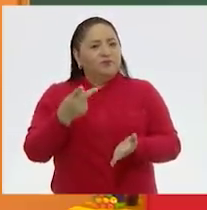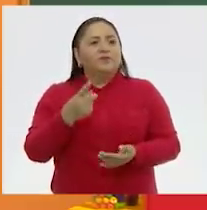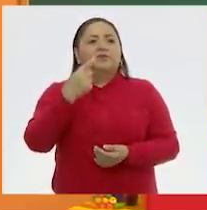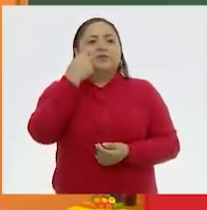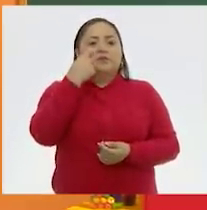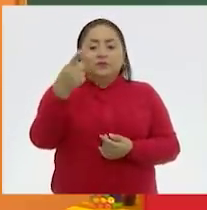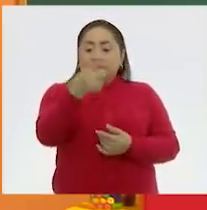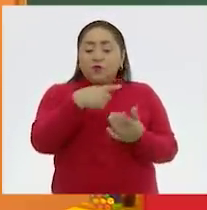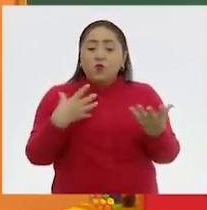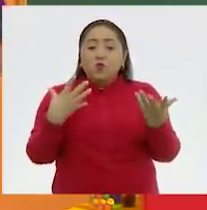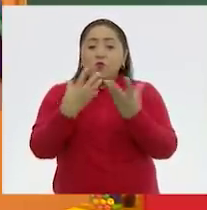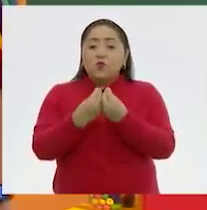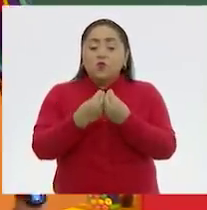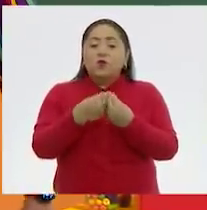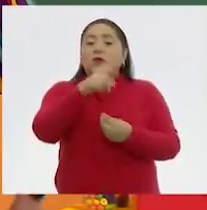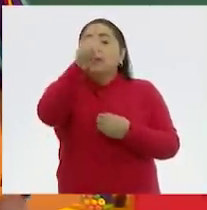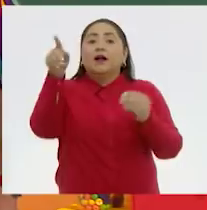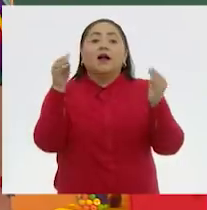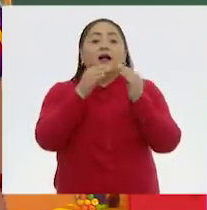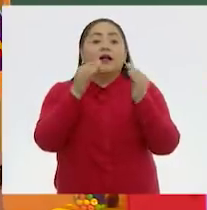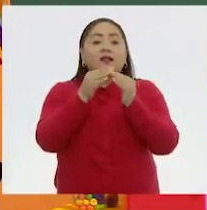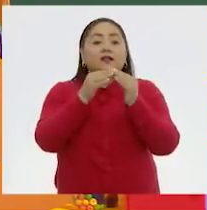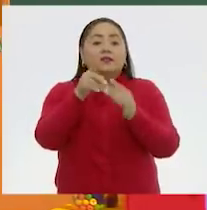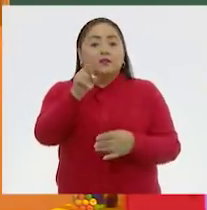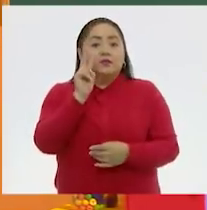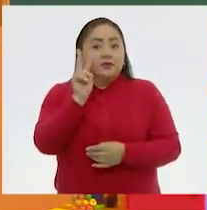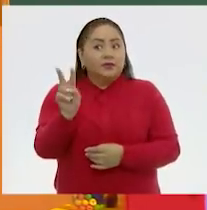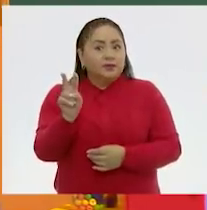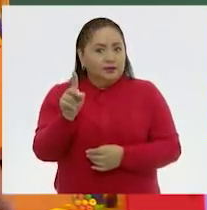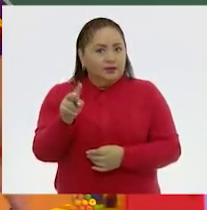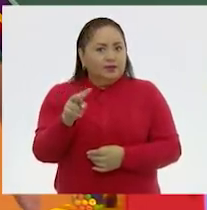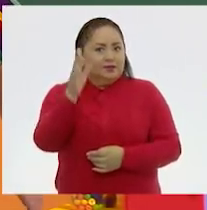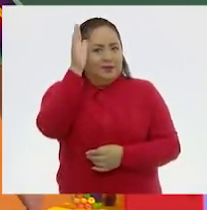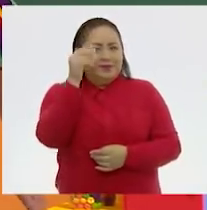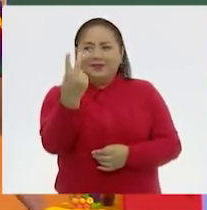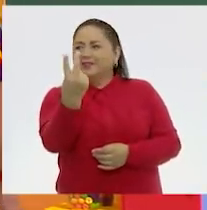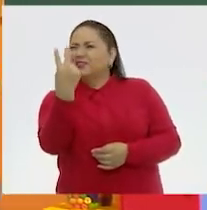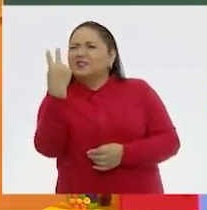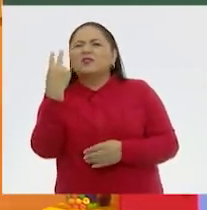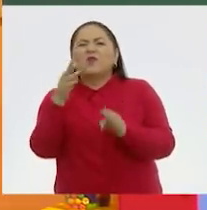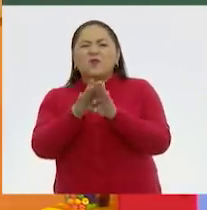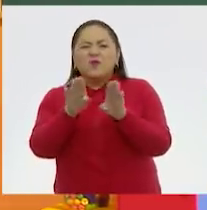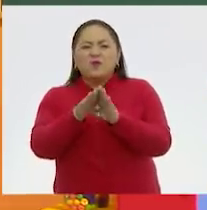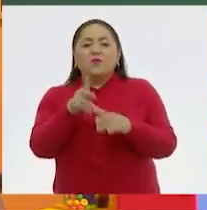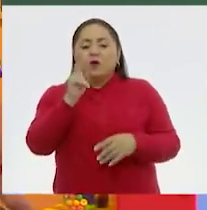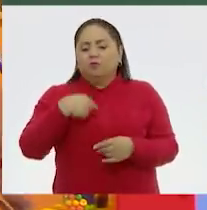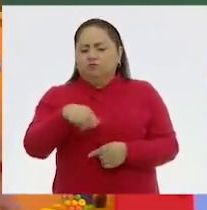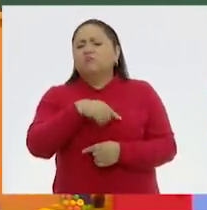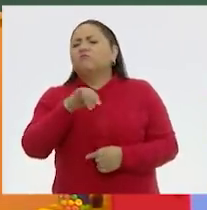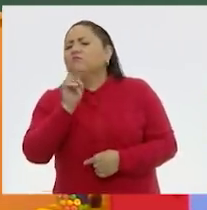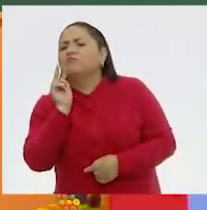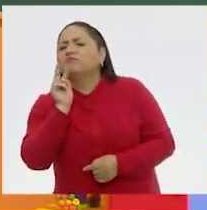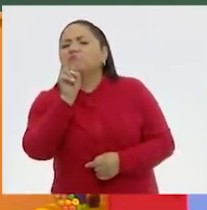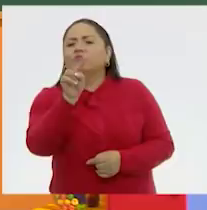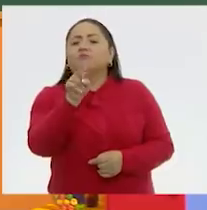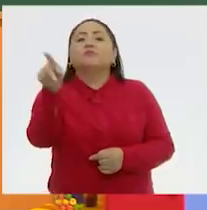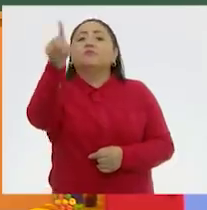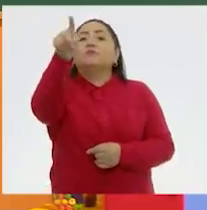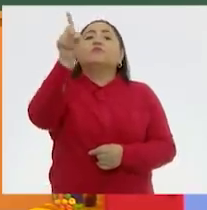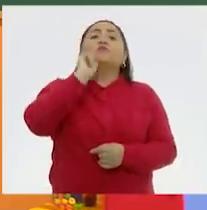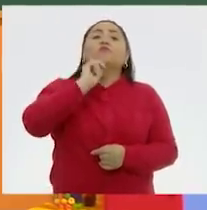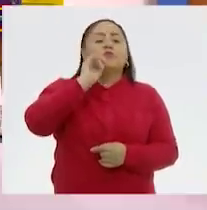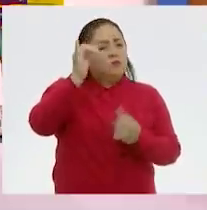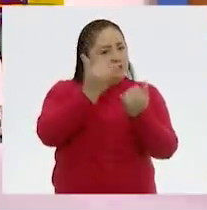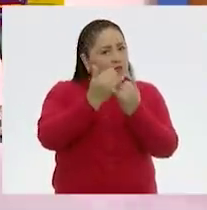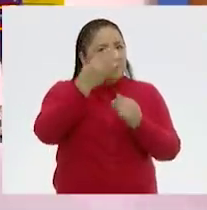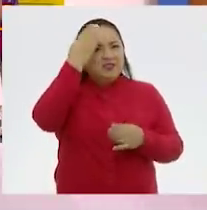Vamos a hacerlo juntos, pero lo tienen que hacer allá en casa. Los estamos... Desde aquí lo estamos viendo. ¿Ustedes creen que no? Pero sí los estamos viendo. Así es de que, señora, usted también cante. Sí,